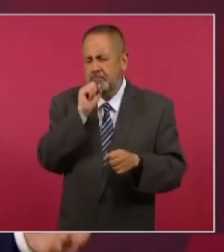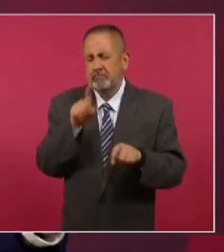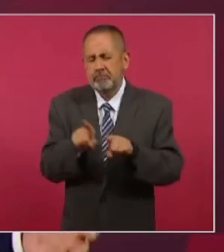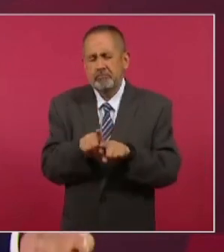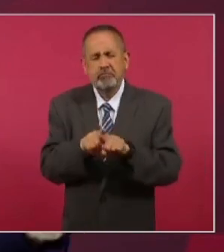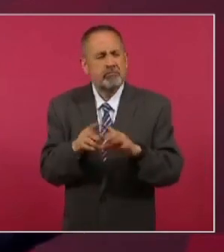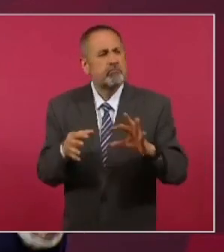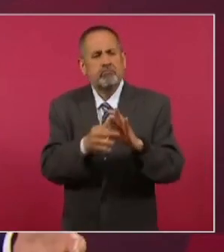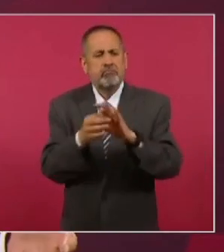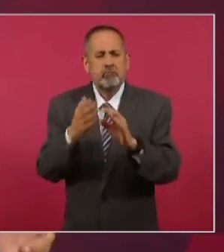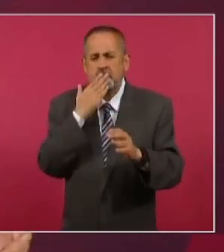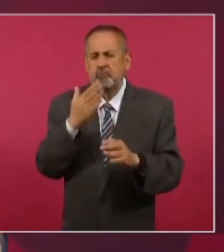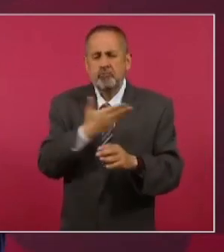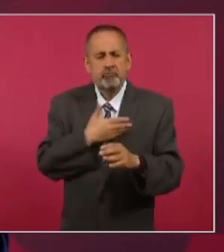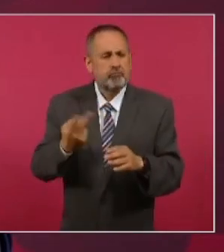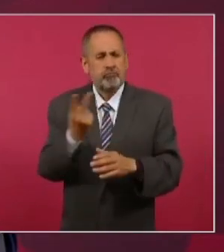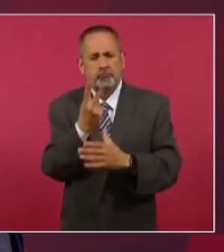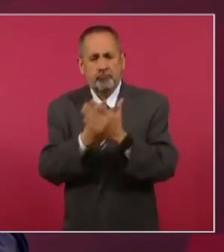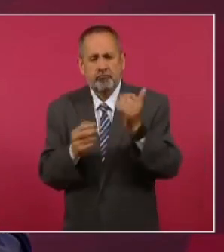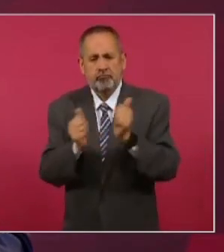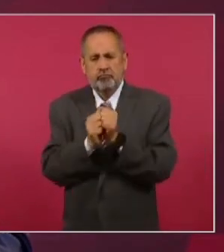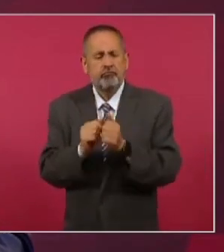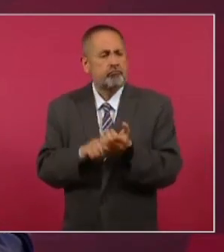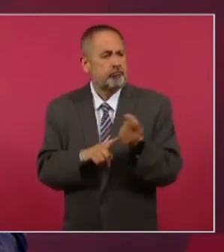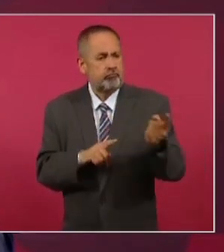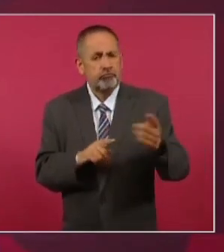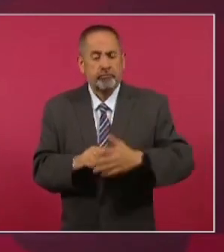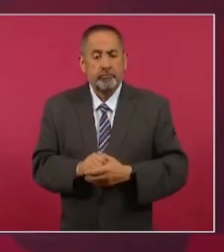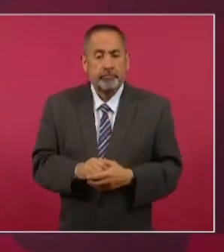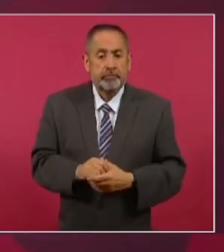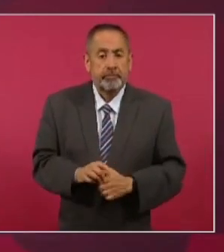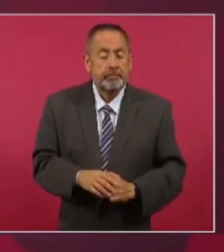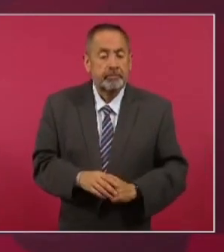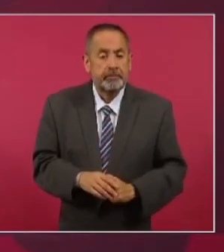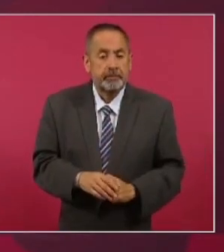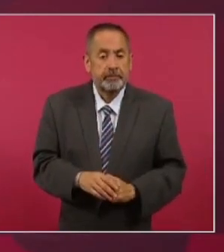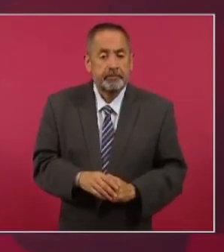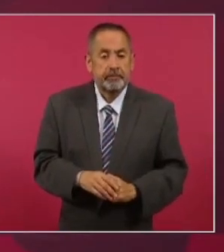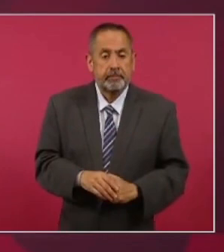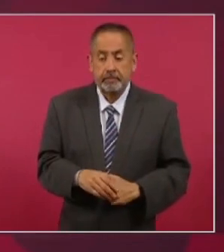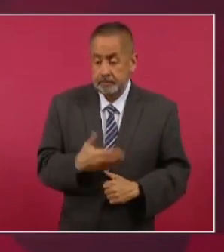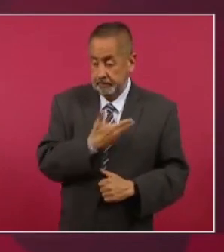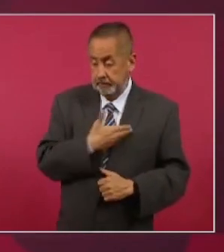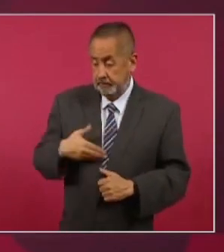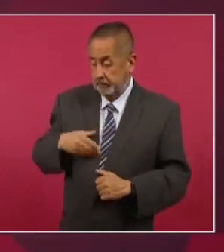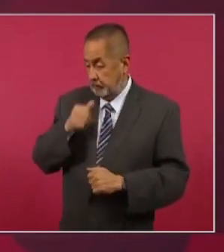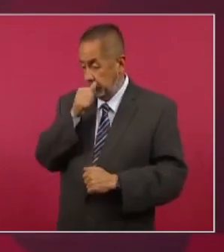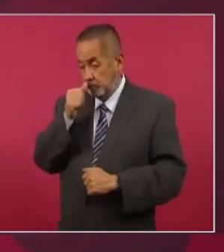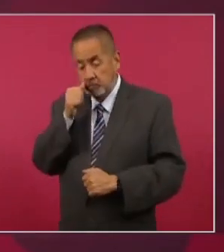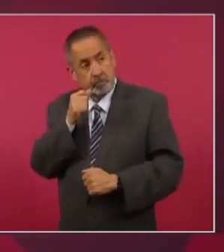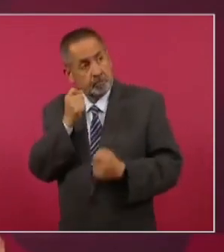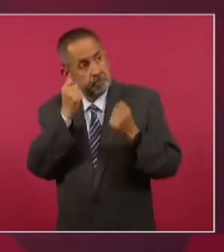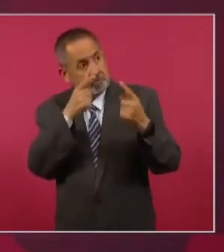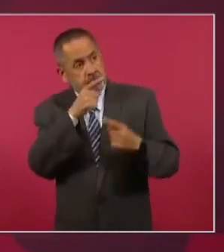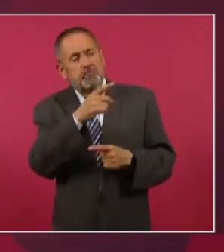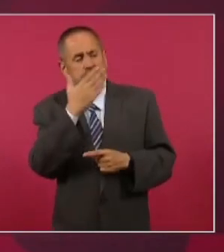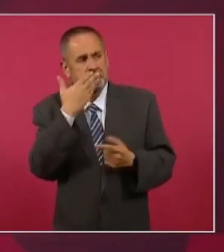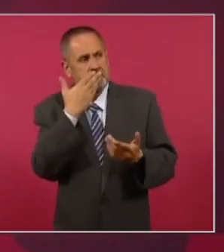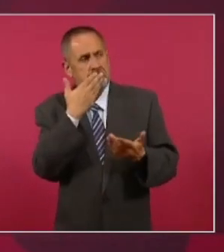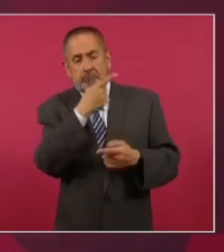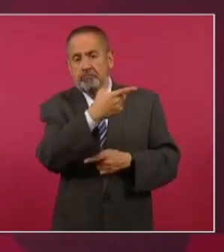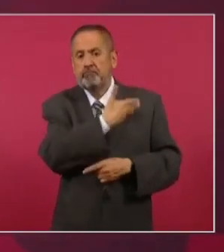le reconocía mucho el presidente Juárez al presidente Lincoln